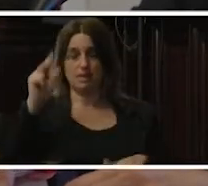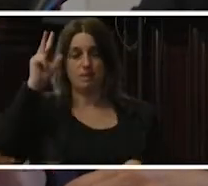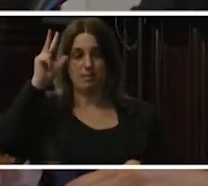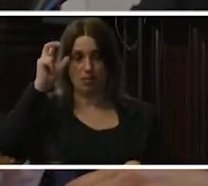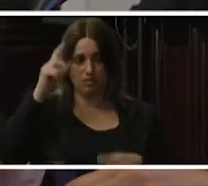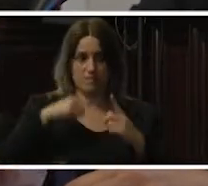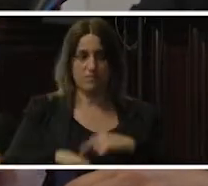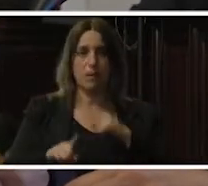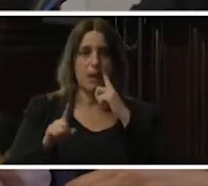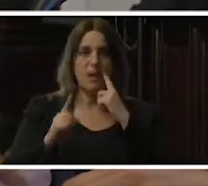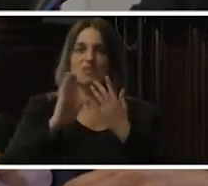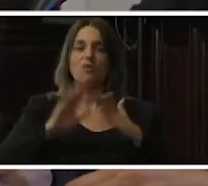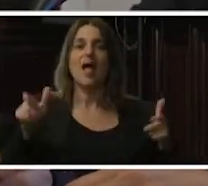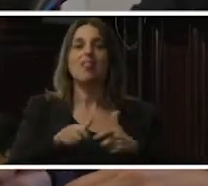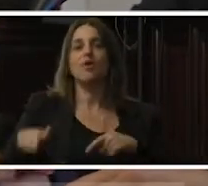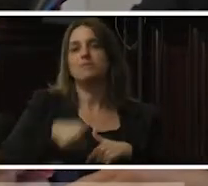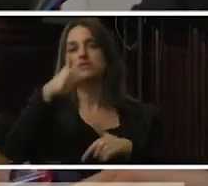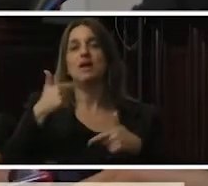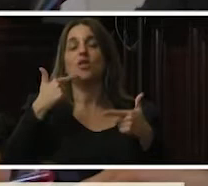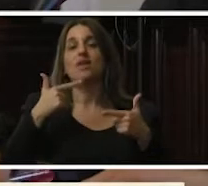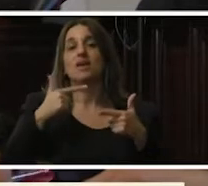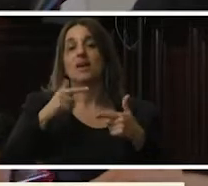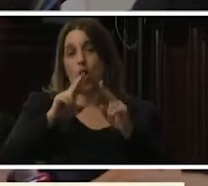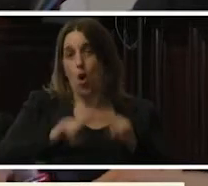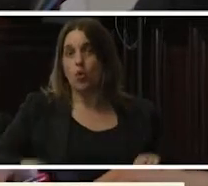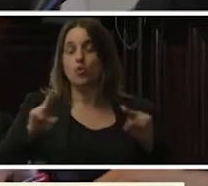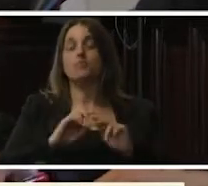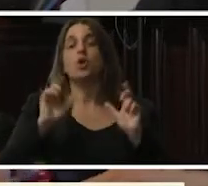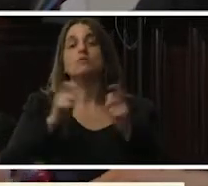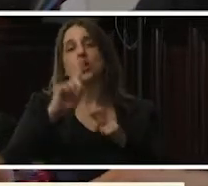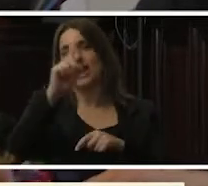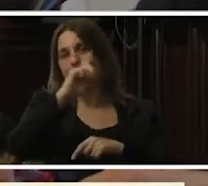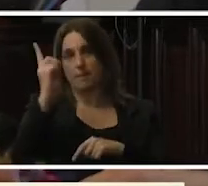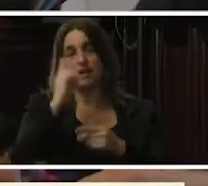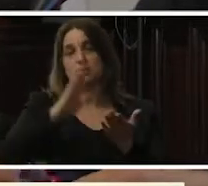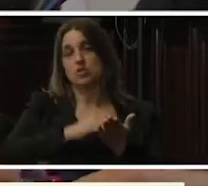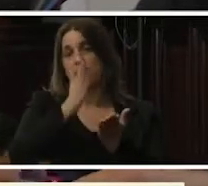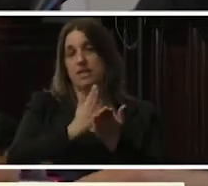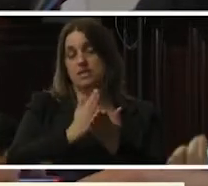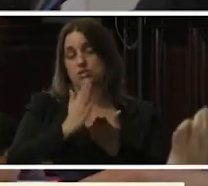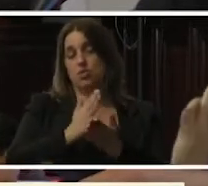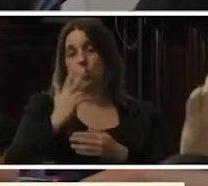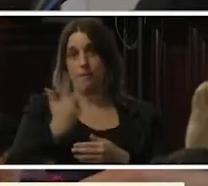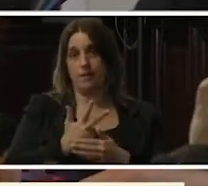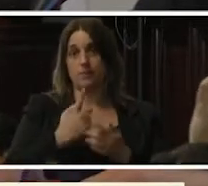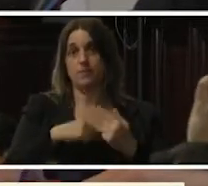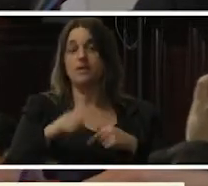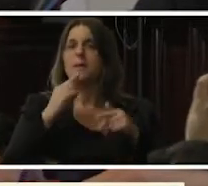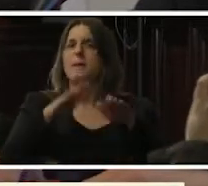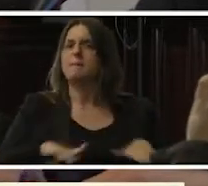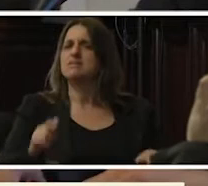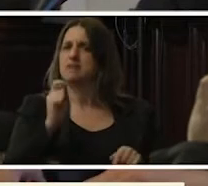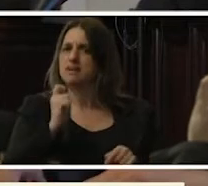la Oficina del Alto Comisionado de Naciones Unidas, la Comisión Interamericana de Derechos Humanos y Guía. En la mesa me